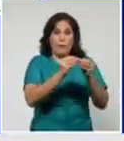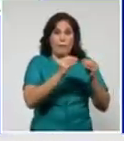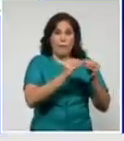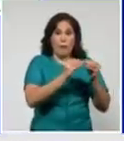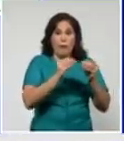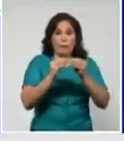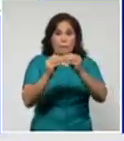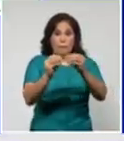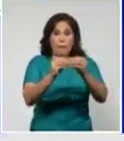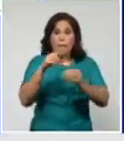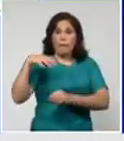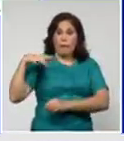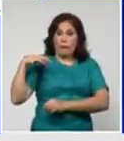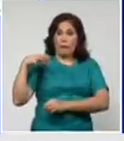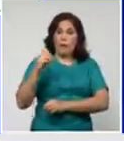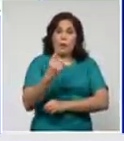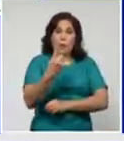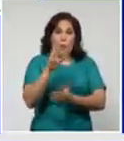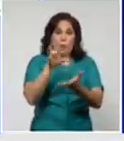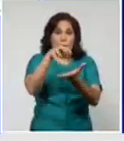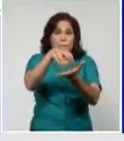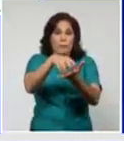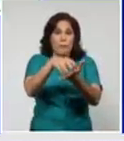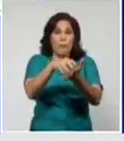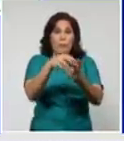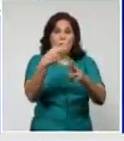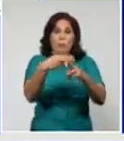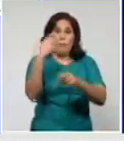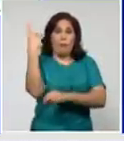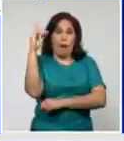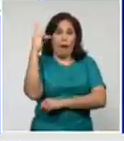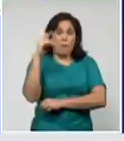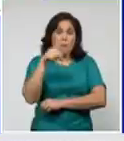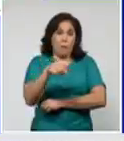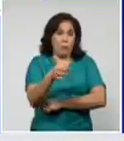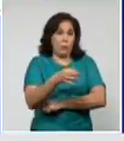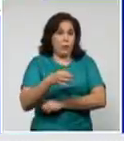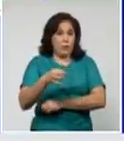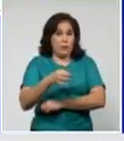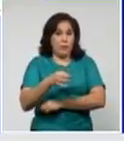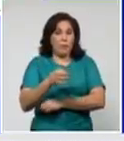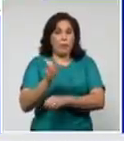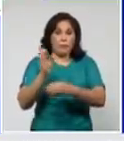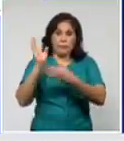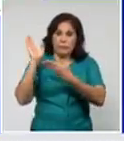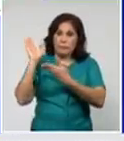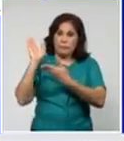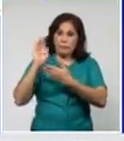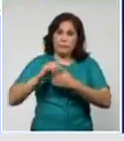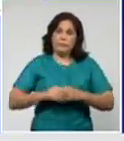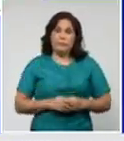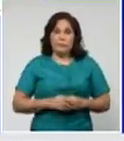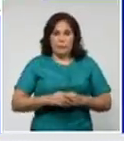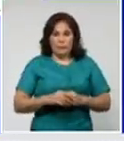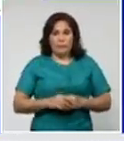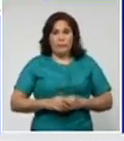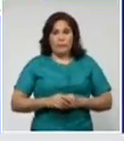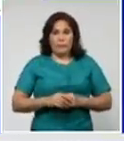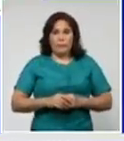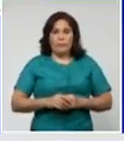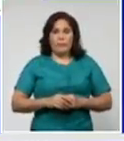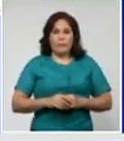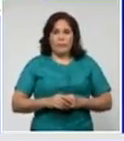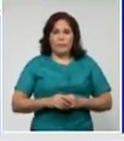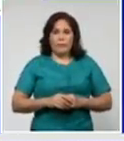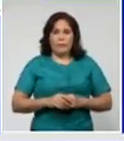Pinar del Río con un evento, el de La Palma. Como ven, es el territorio donde